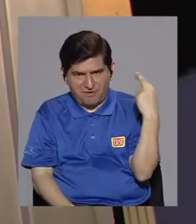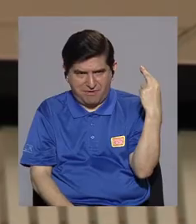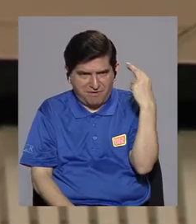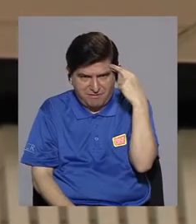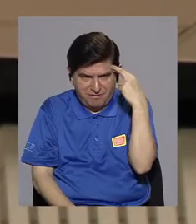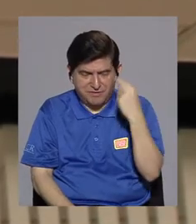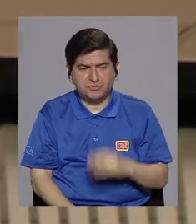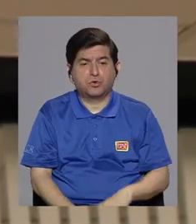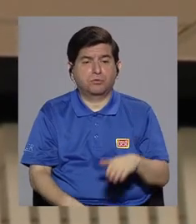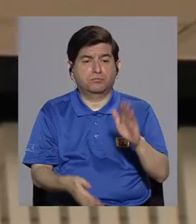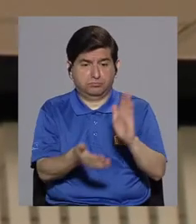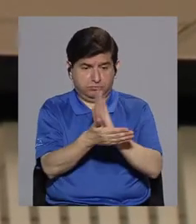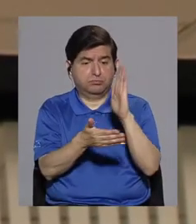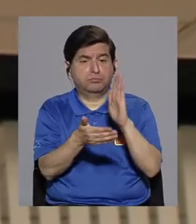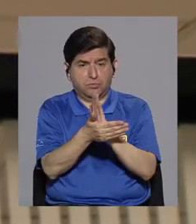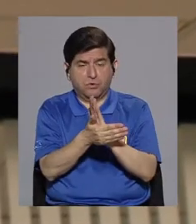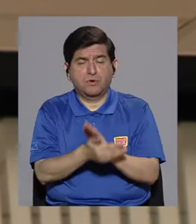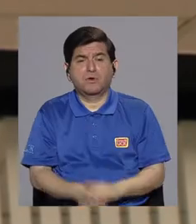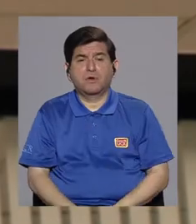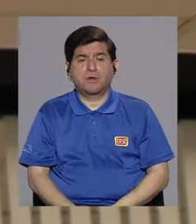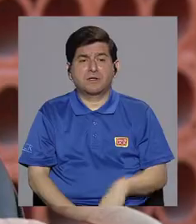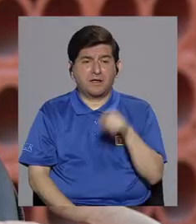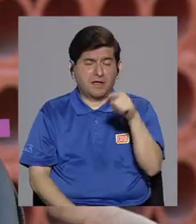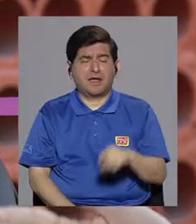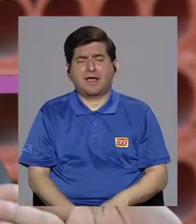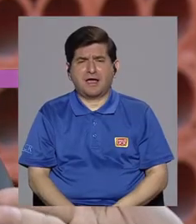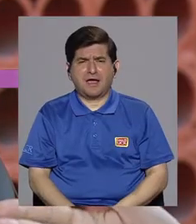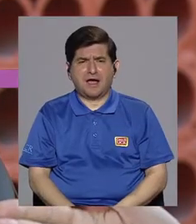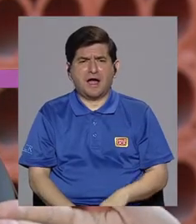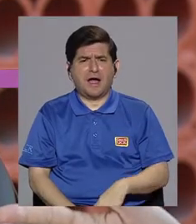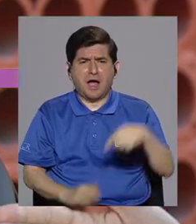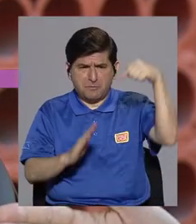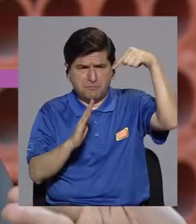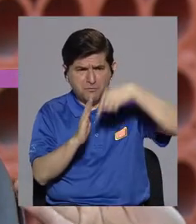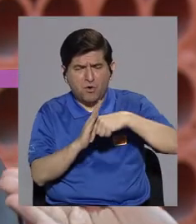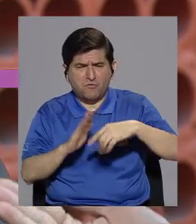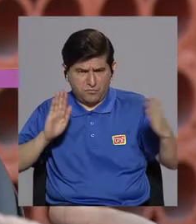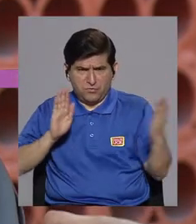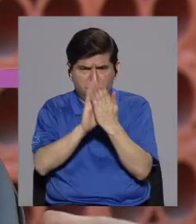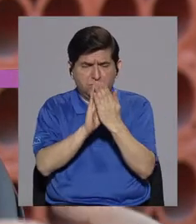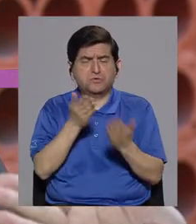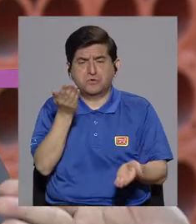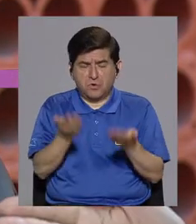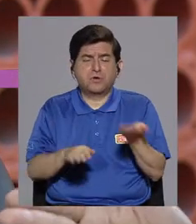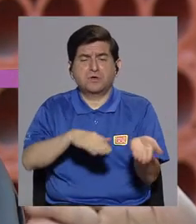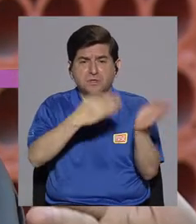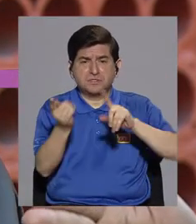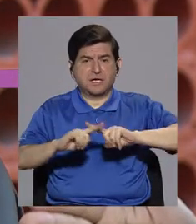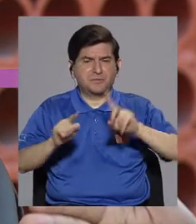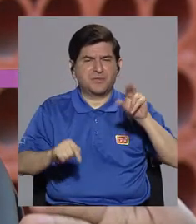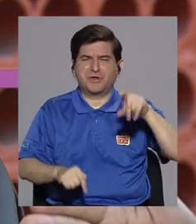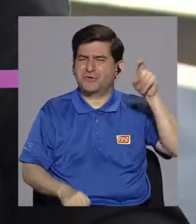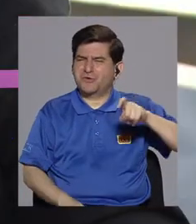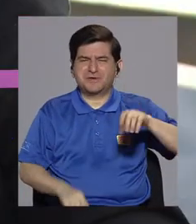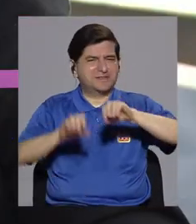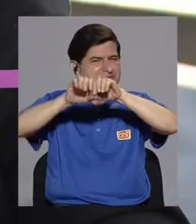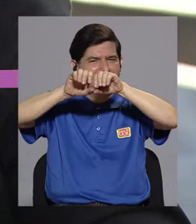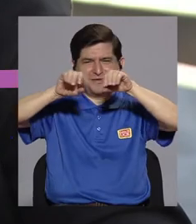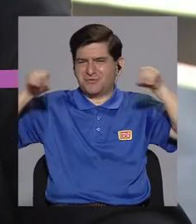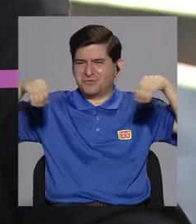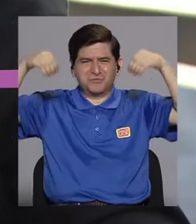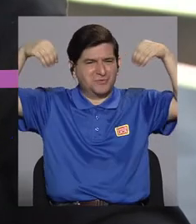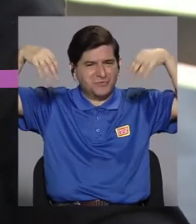porque está documentado que exposiciones agudas muy fuertes pueden llevar a la muerte, pero no necesariamente con un tubo